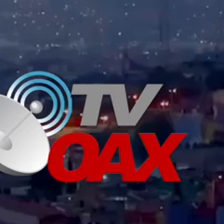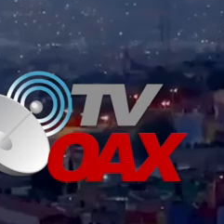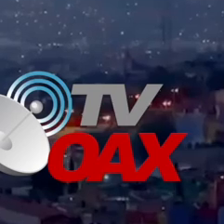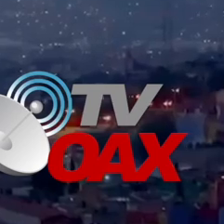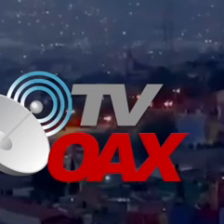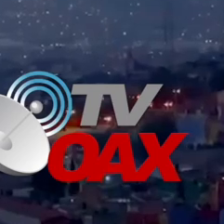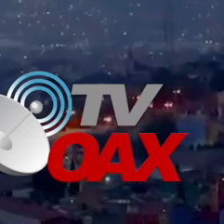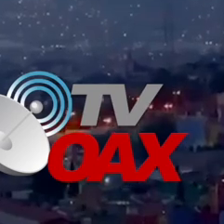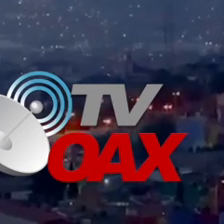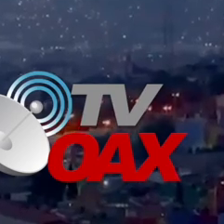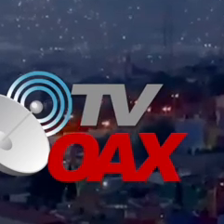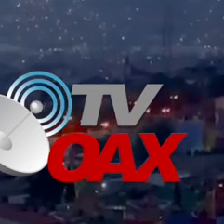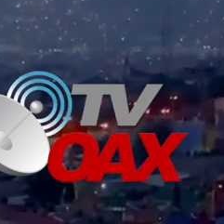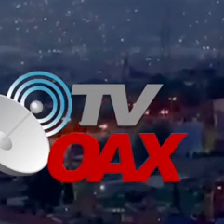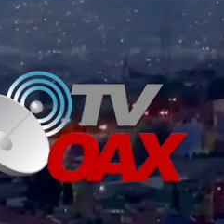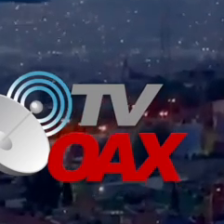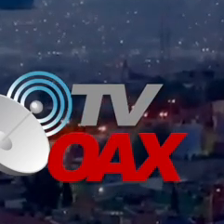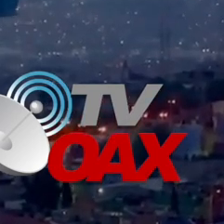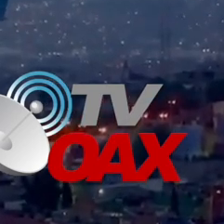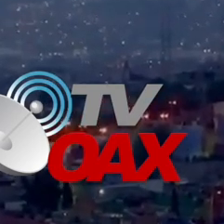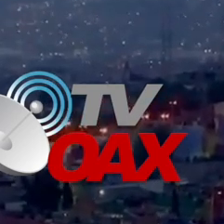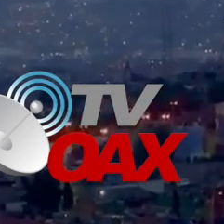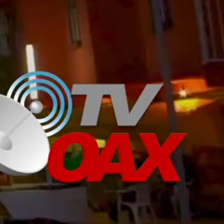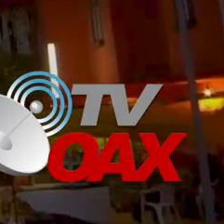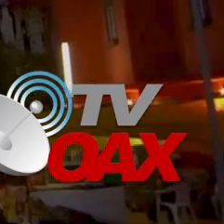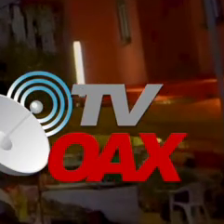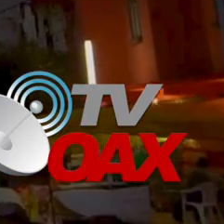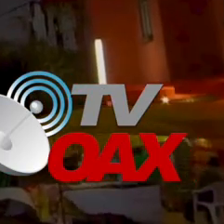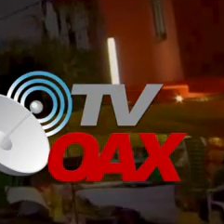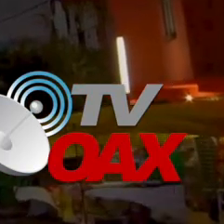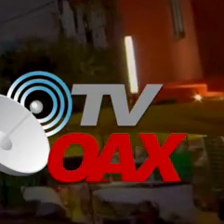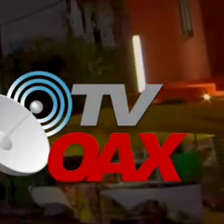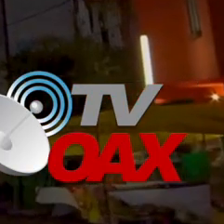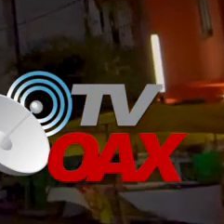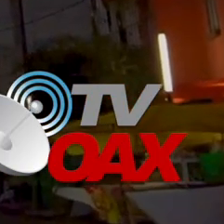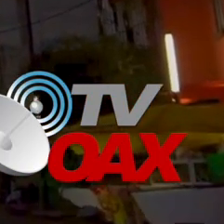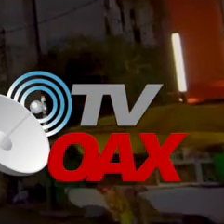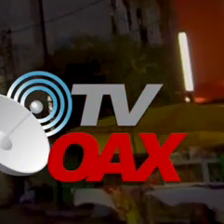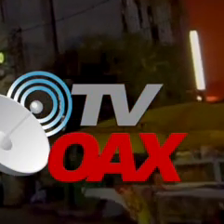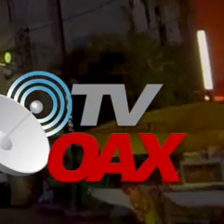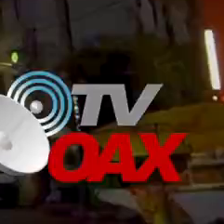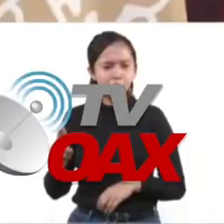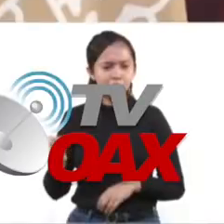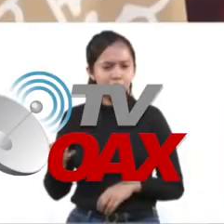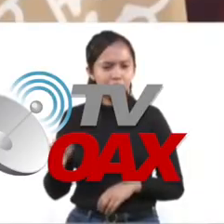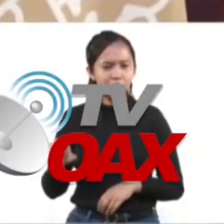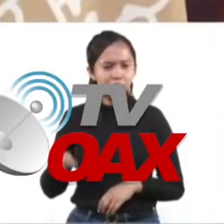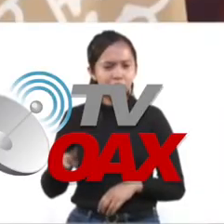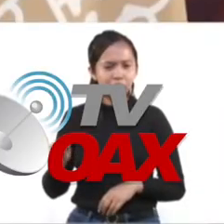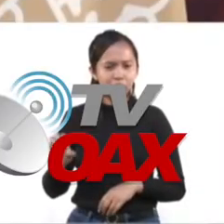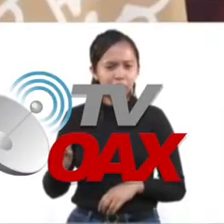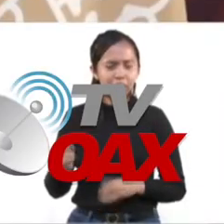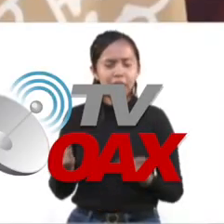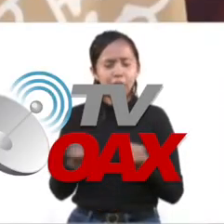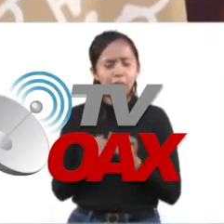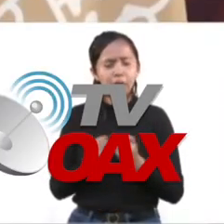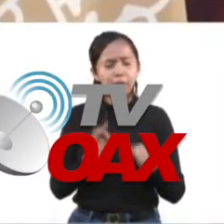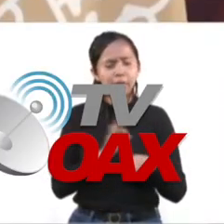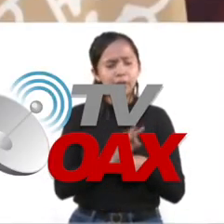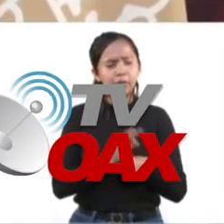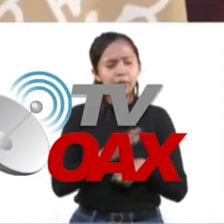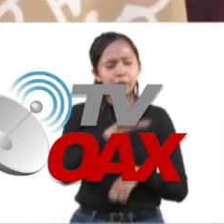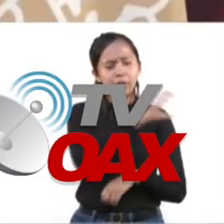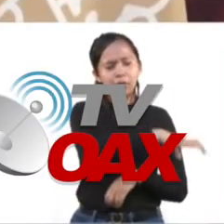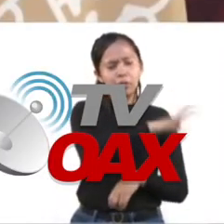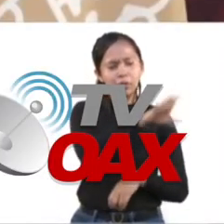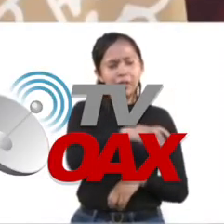Obregón para llegar al Metro Constituyentes. Por supuesto, se benefician también las colonias que están en